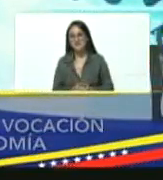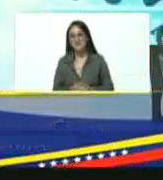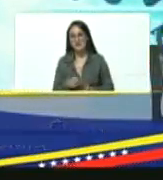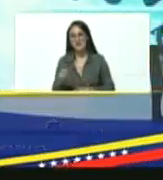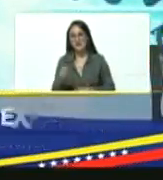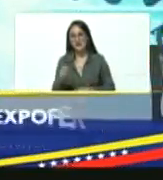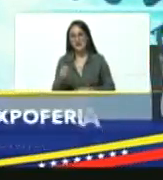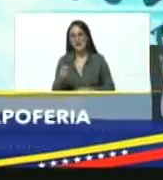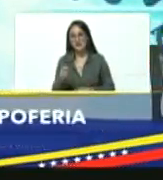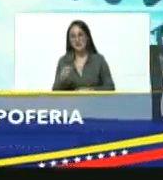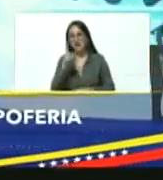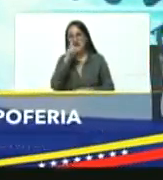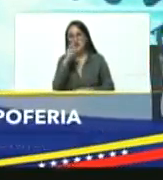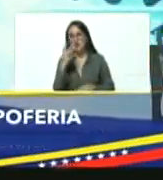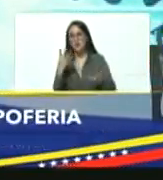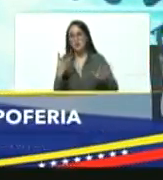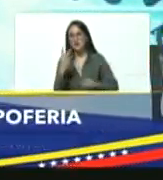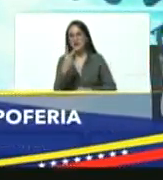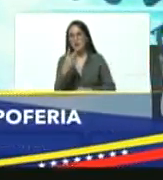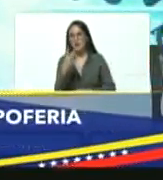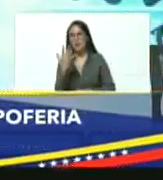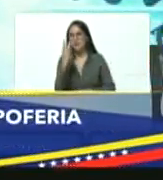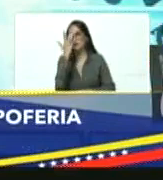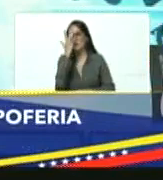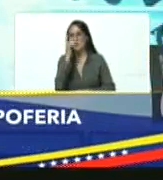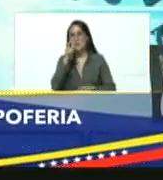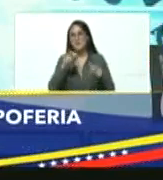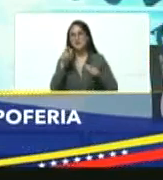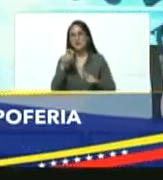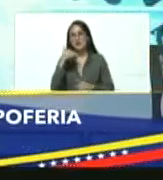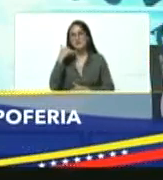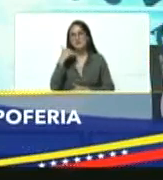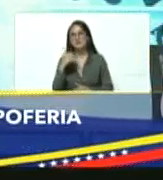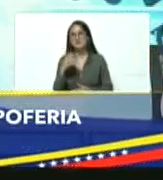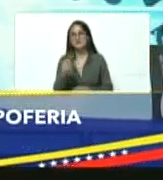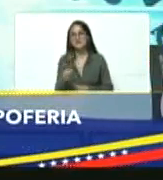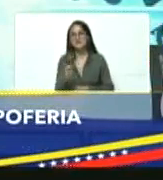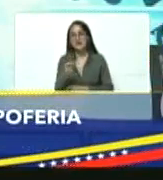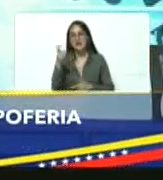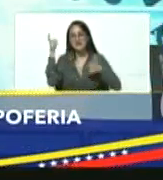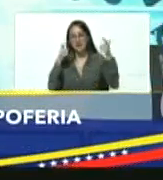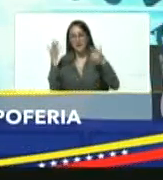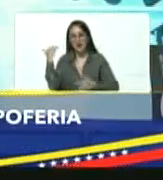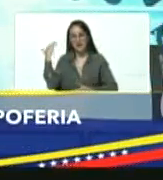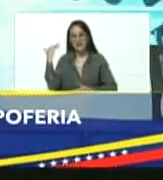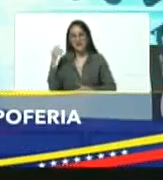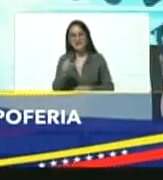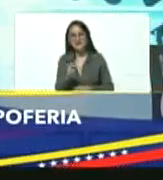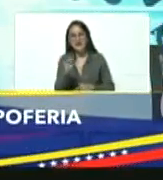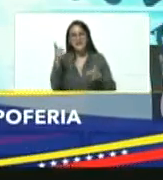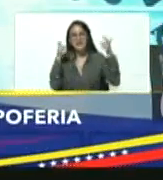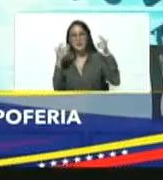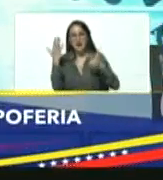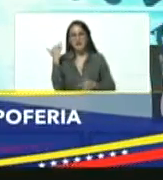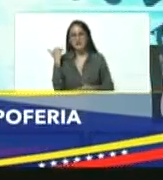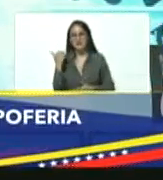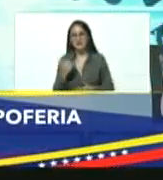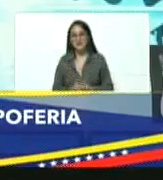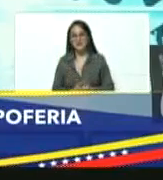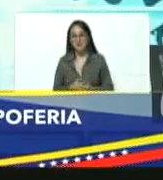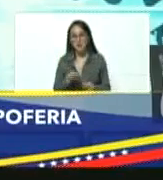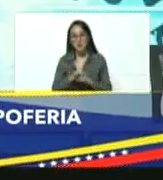Charallave, en el año 92, cuando el 4 de febrero la gente la empezó a llamar Charachávez. Charachávez, allá está